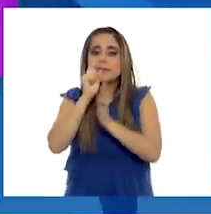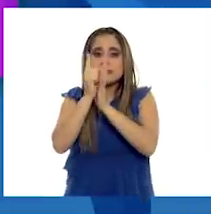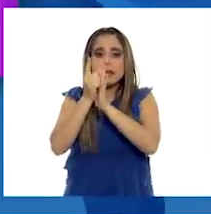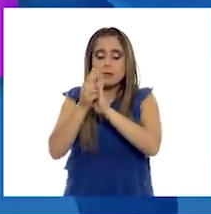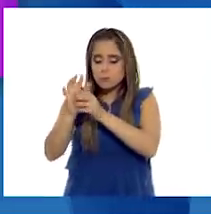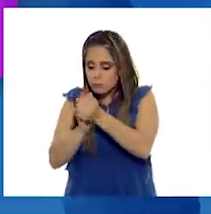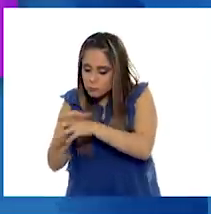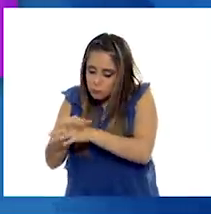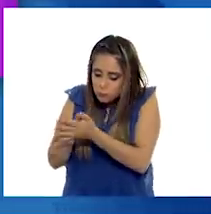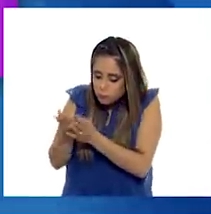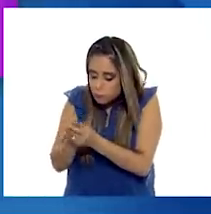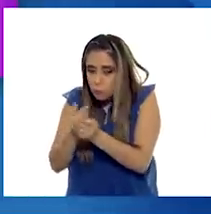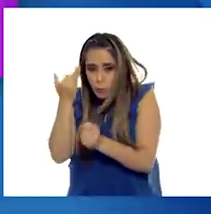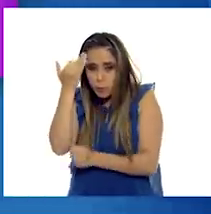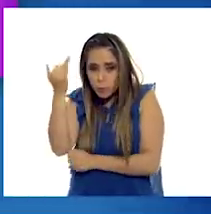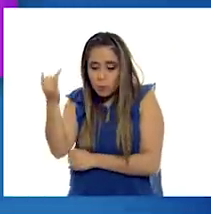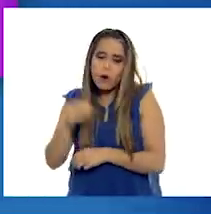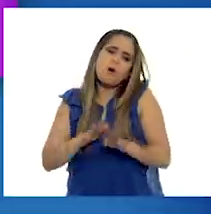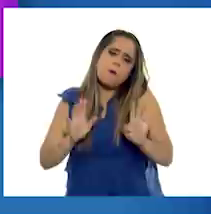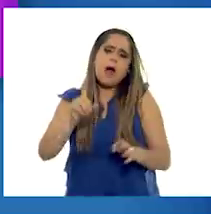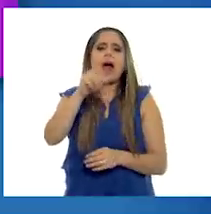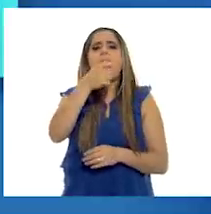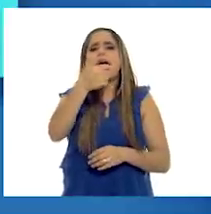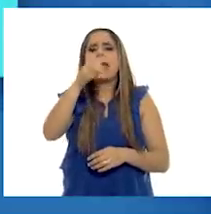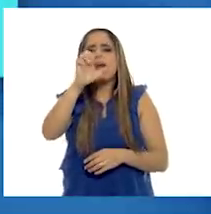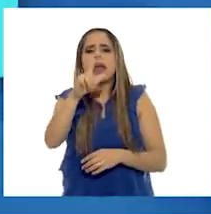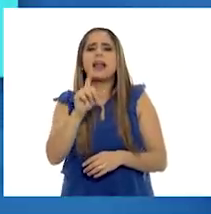aplica desinfectante a base de agua y alcohol.